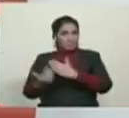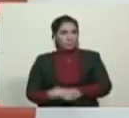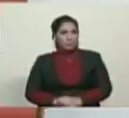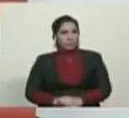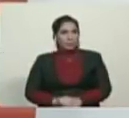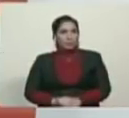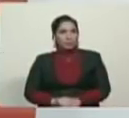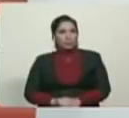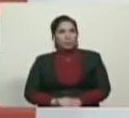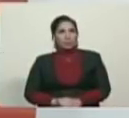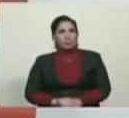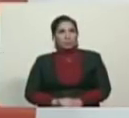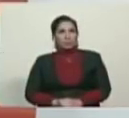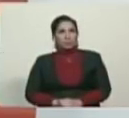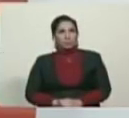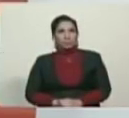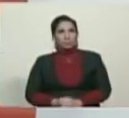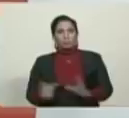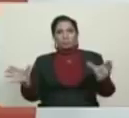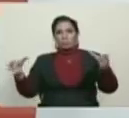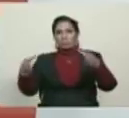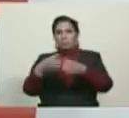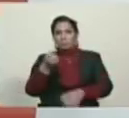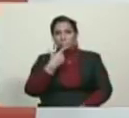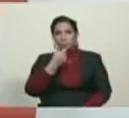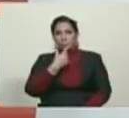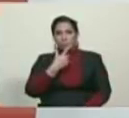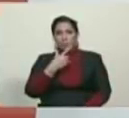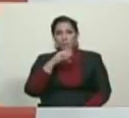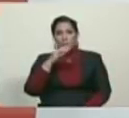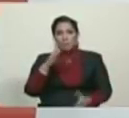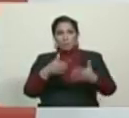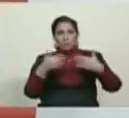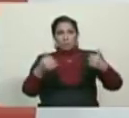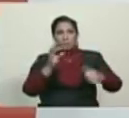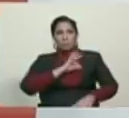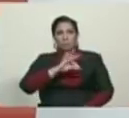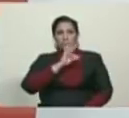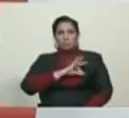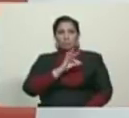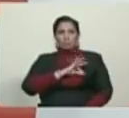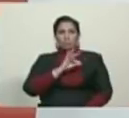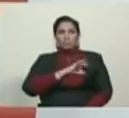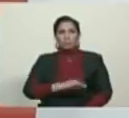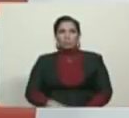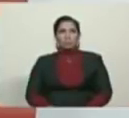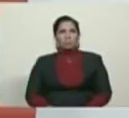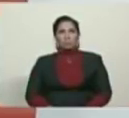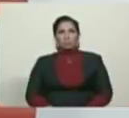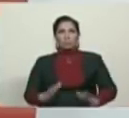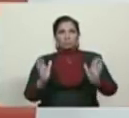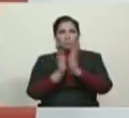El equipamiento completo de dos hospitales del Seguro Social en Guanta y en San Juan de los Morros.